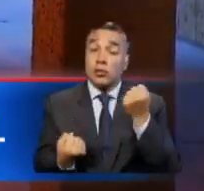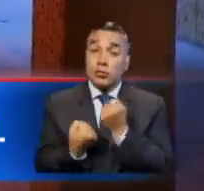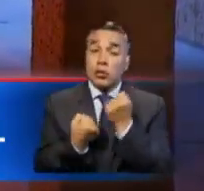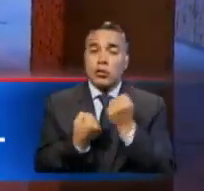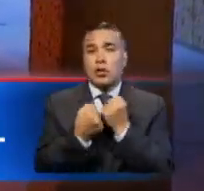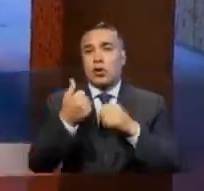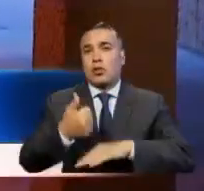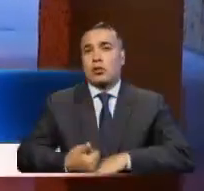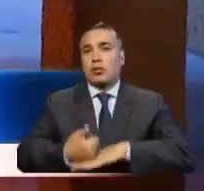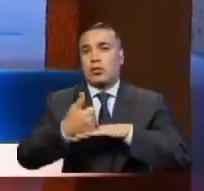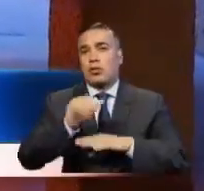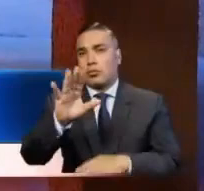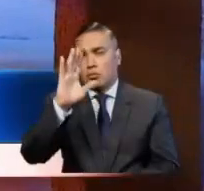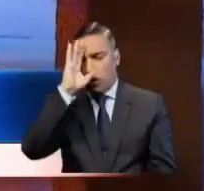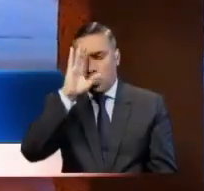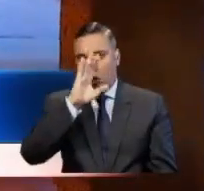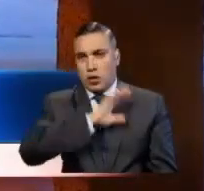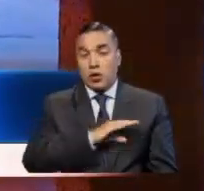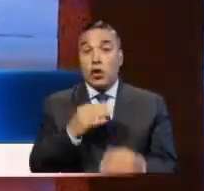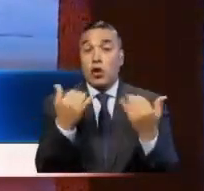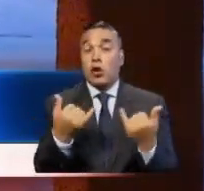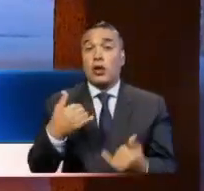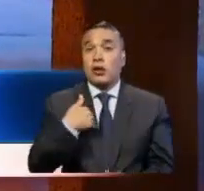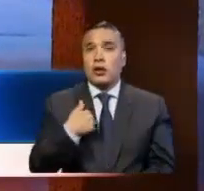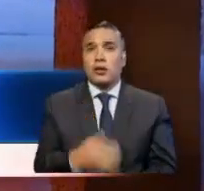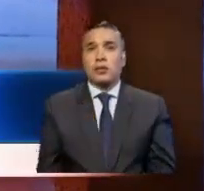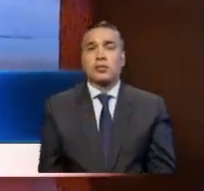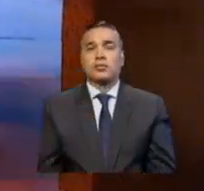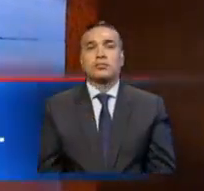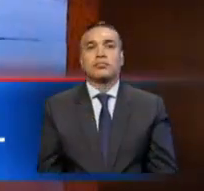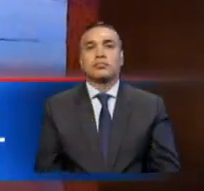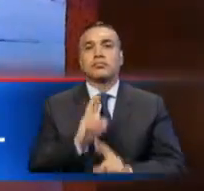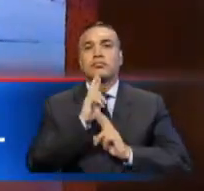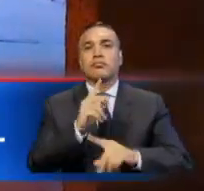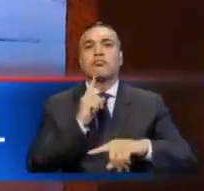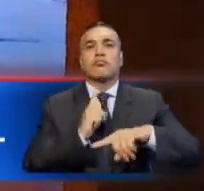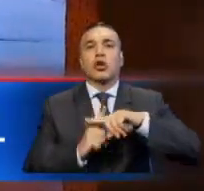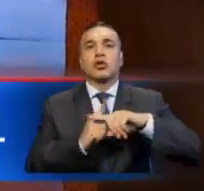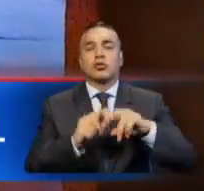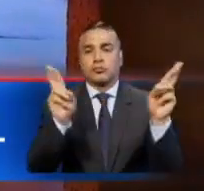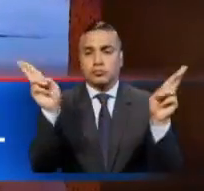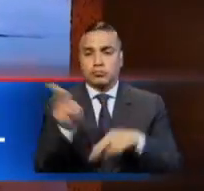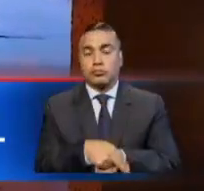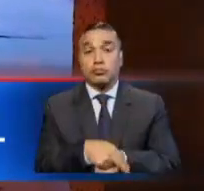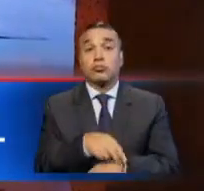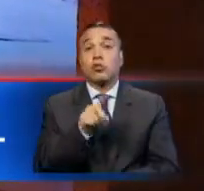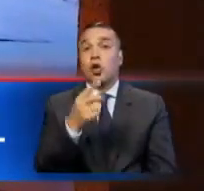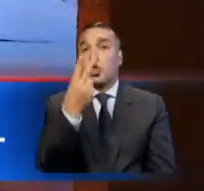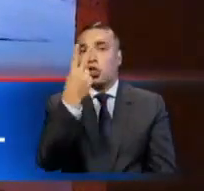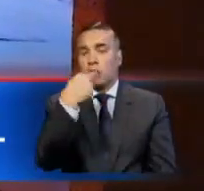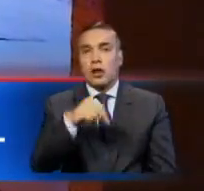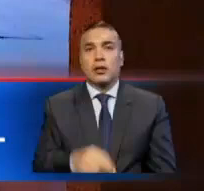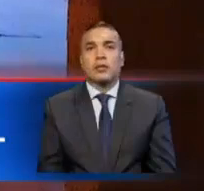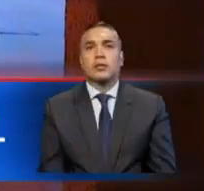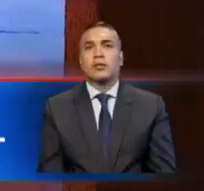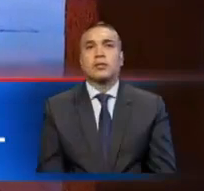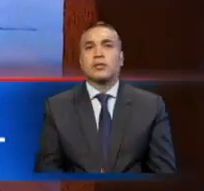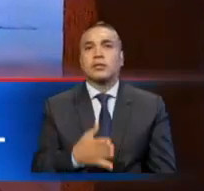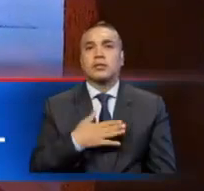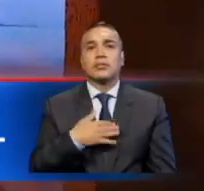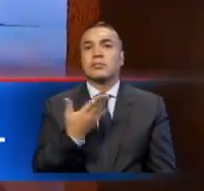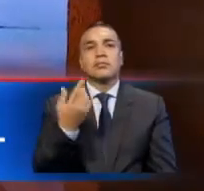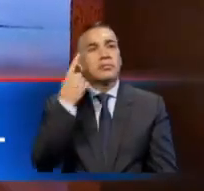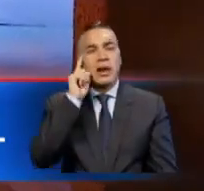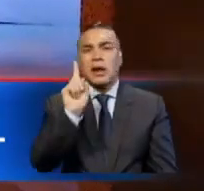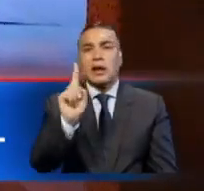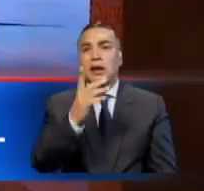las autoridades, Policía Nacional. El día de hoy tenemos un resultado positivo, la clausura de un hotel que estaba